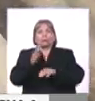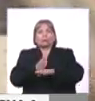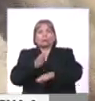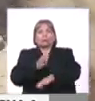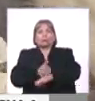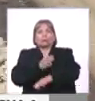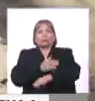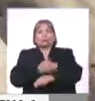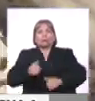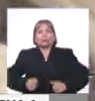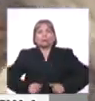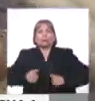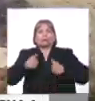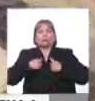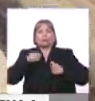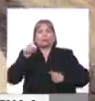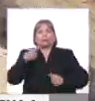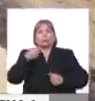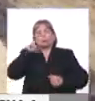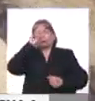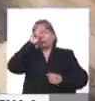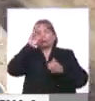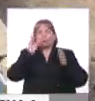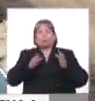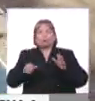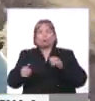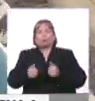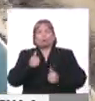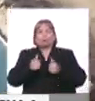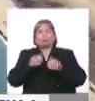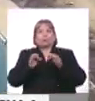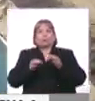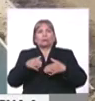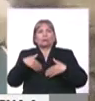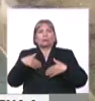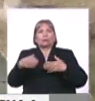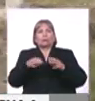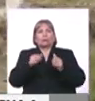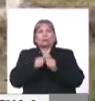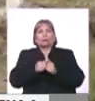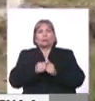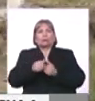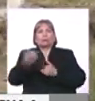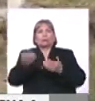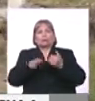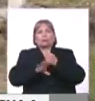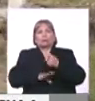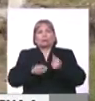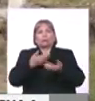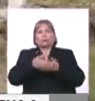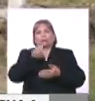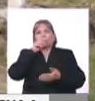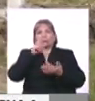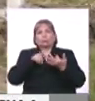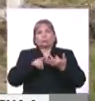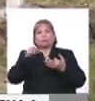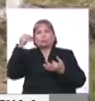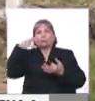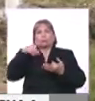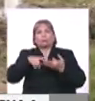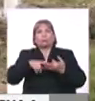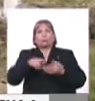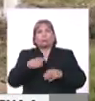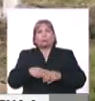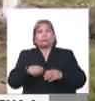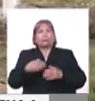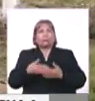la calidad de vida de miles de peruanos, los cuales podrán tener acceso a servicios básicos como agua, luz. Creemos